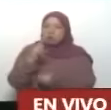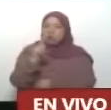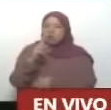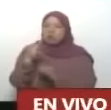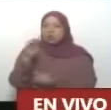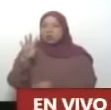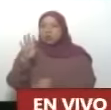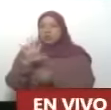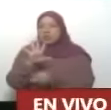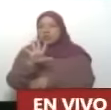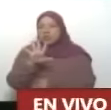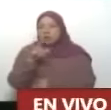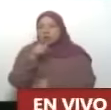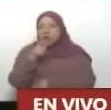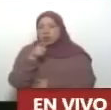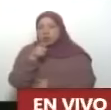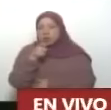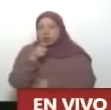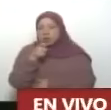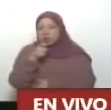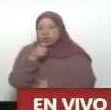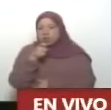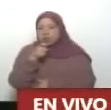104.000, era la 5.